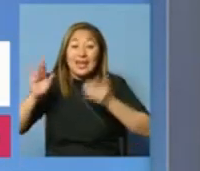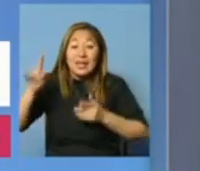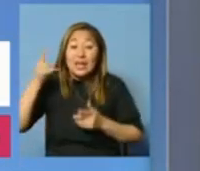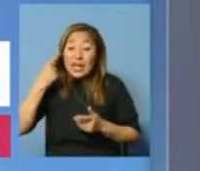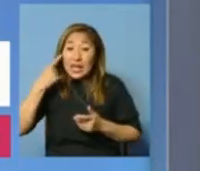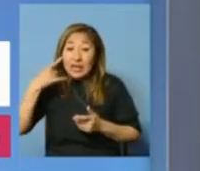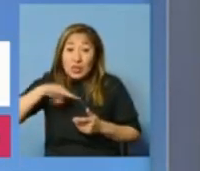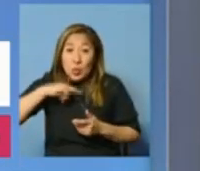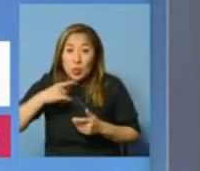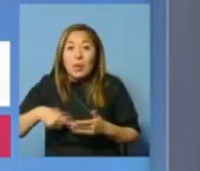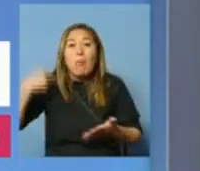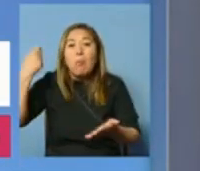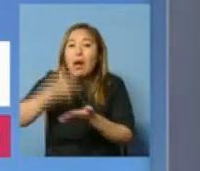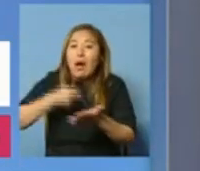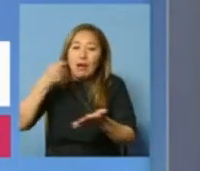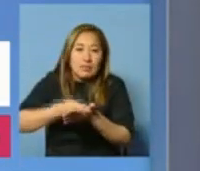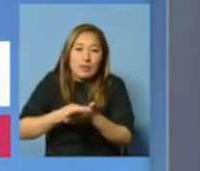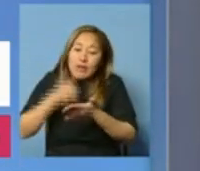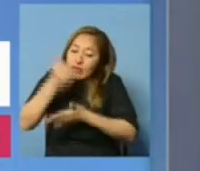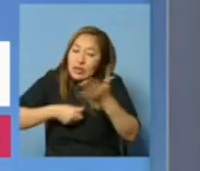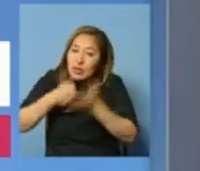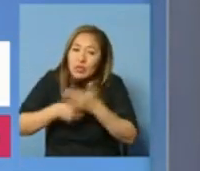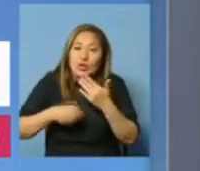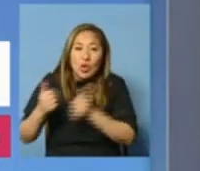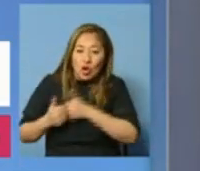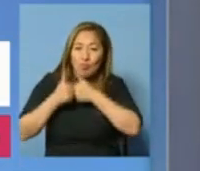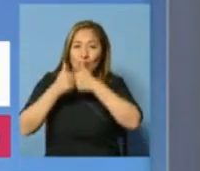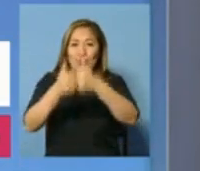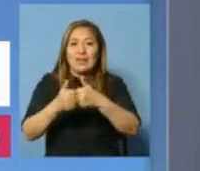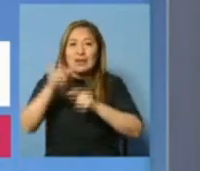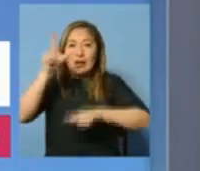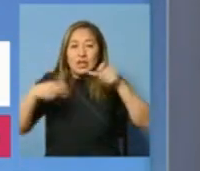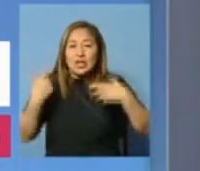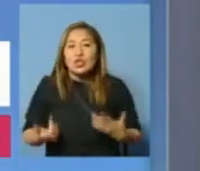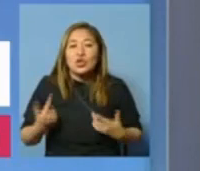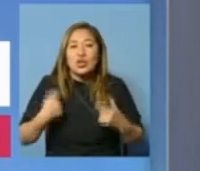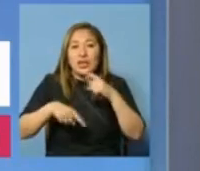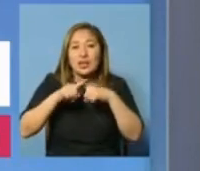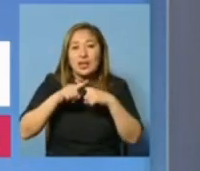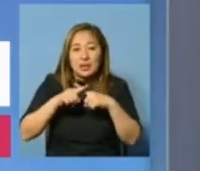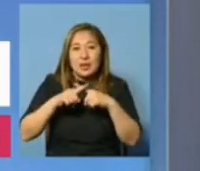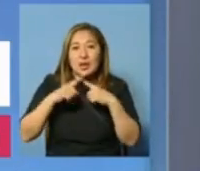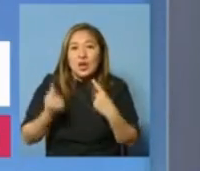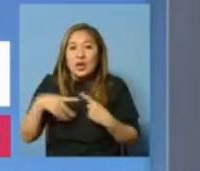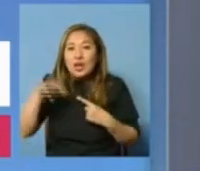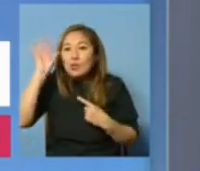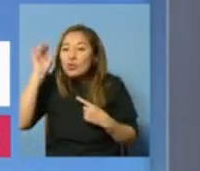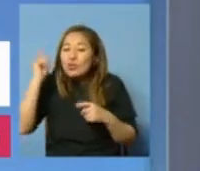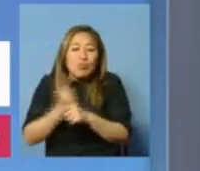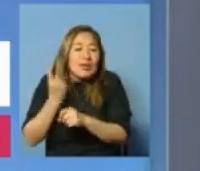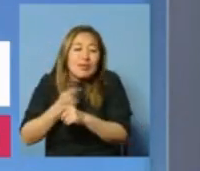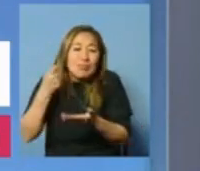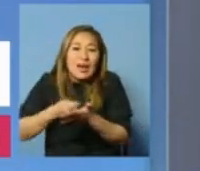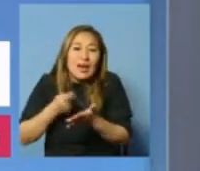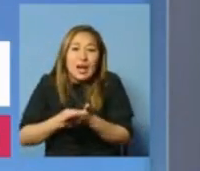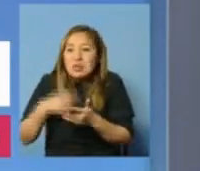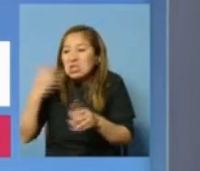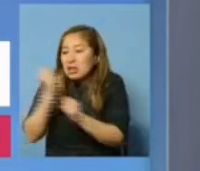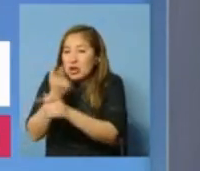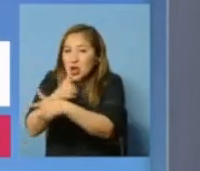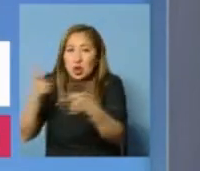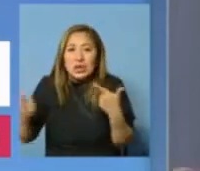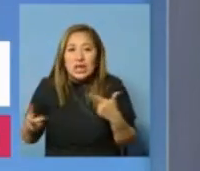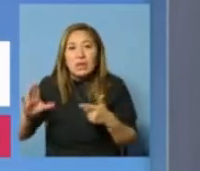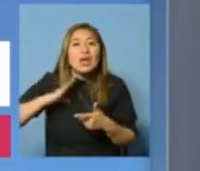esfuerzo en pagar su lote fiscal. Y bueno, lo estamos acompañando. Aquel que por razones obvias no puede pagar porque está desempleado, porque